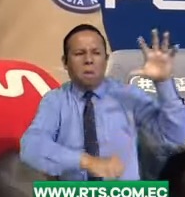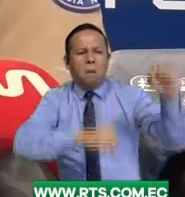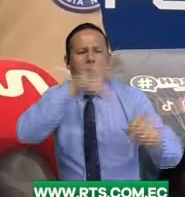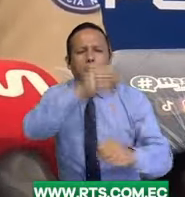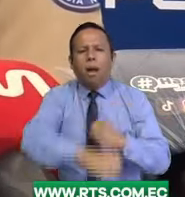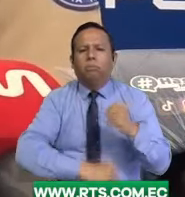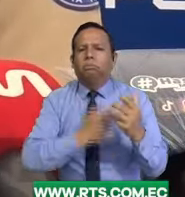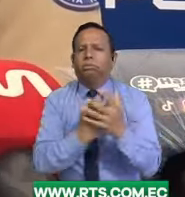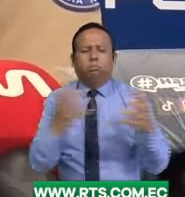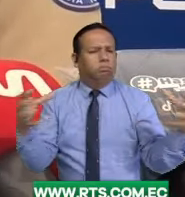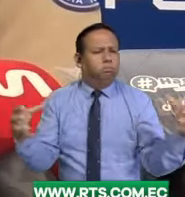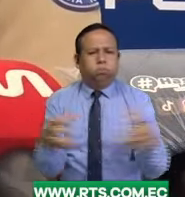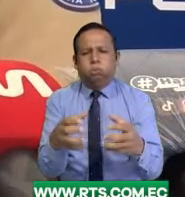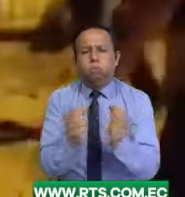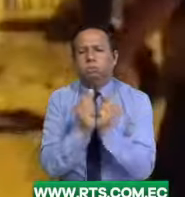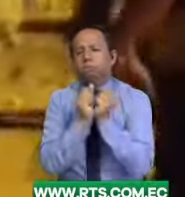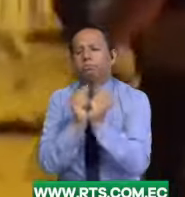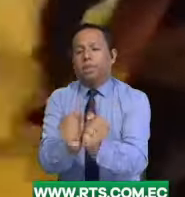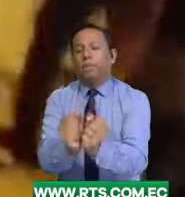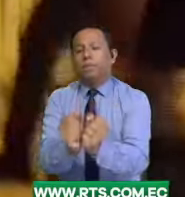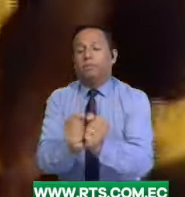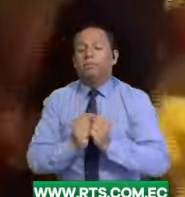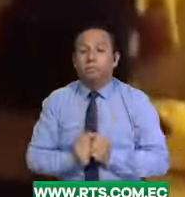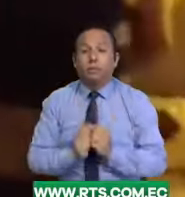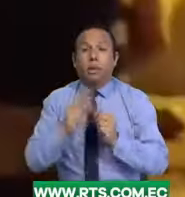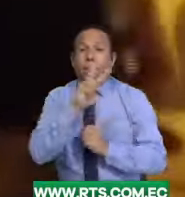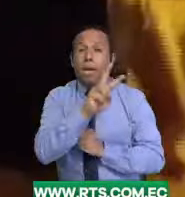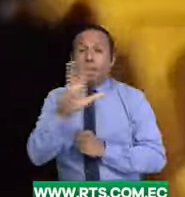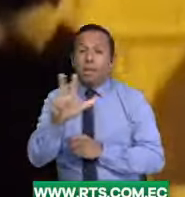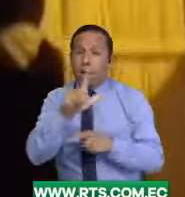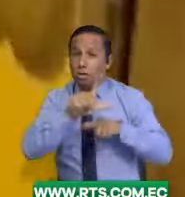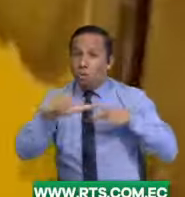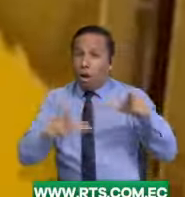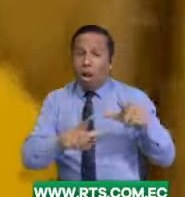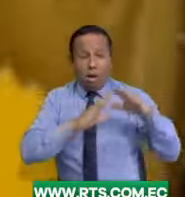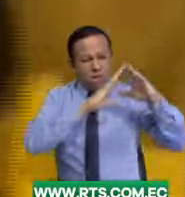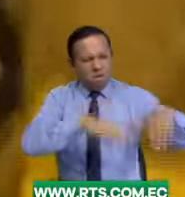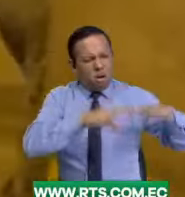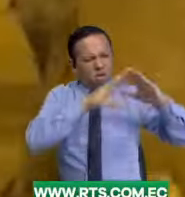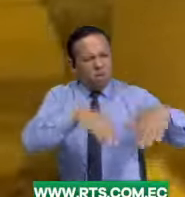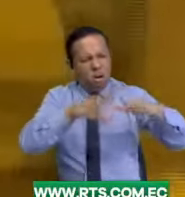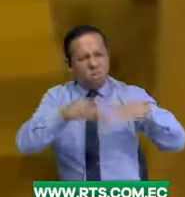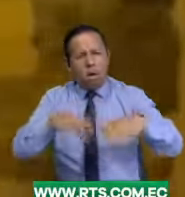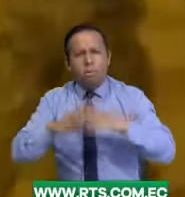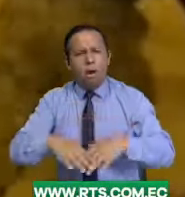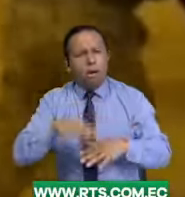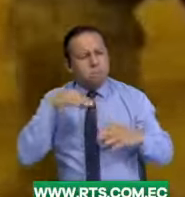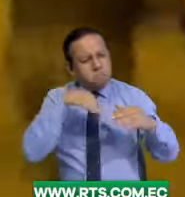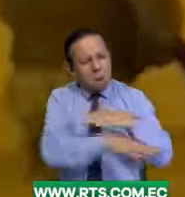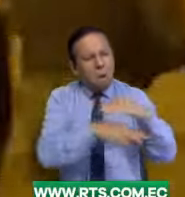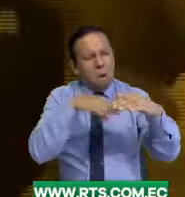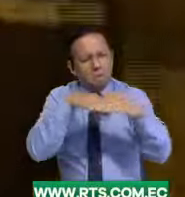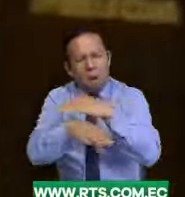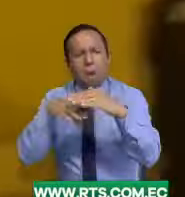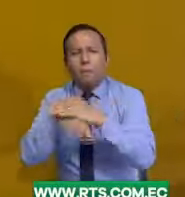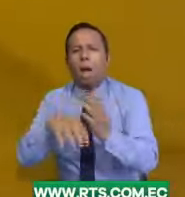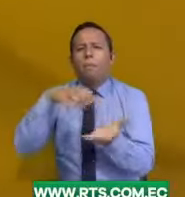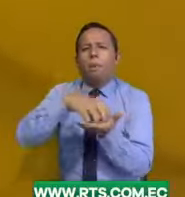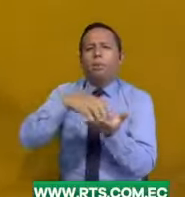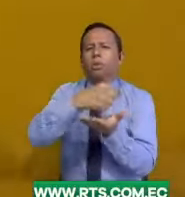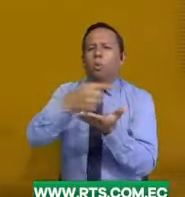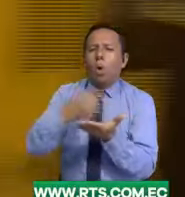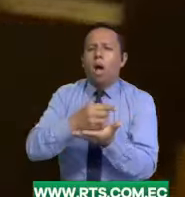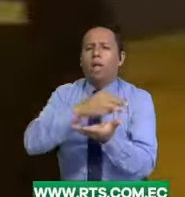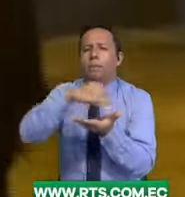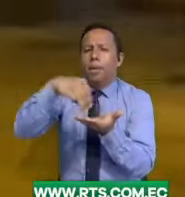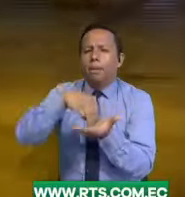bajo la figura de boletas de detención. 23 allanamientos a través de 57 operaciones anticriminales se ejecutaron en las provincias de Guayas, Manabí,